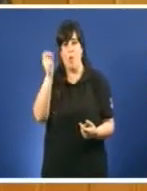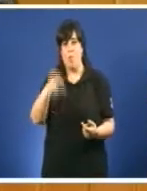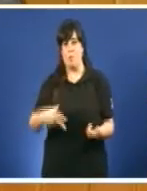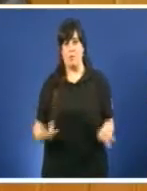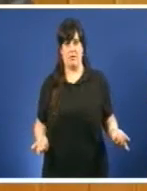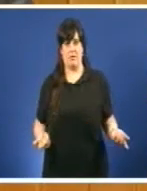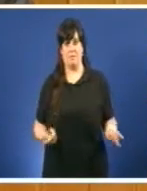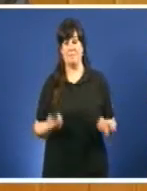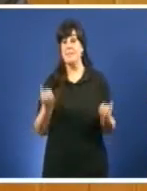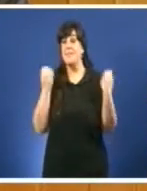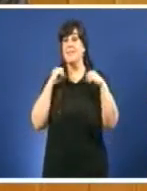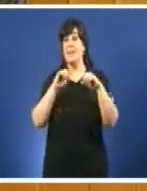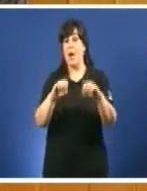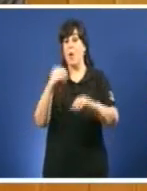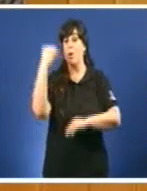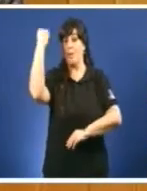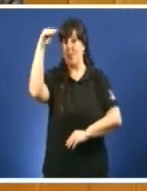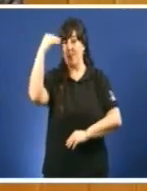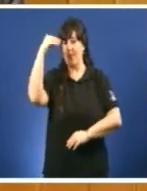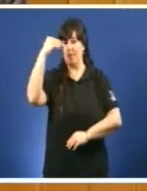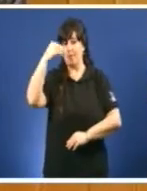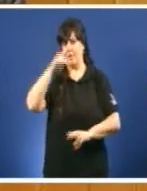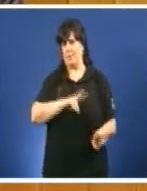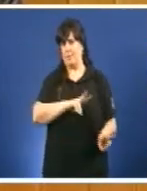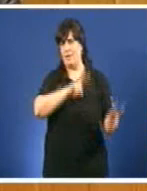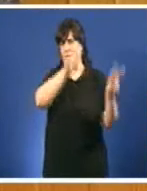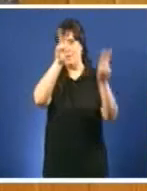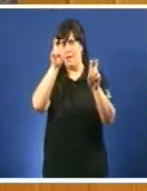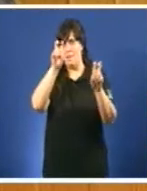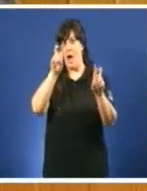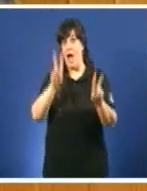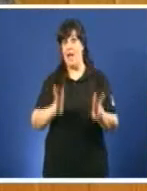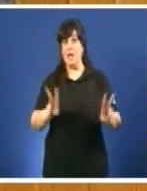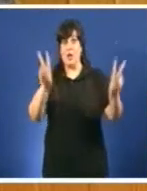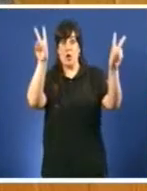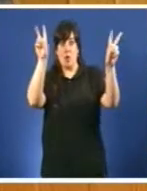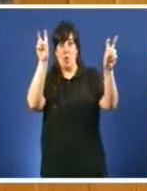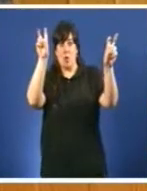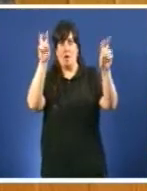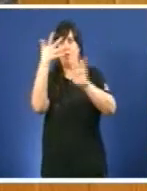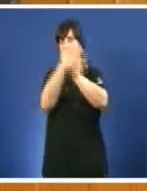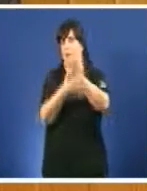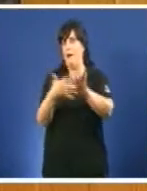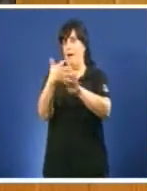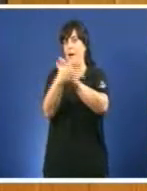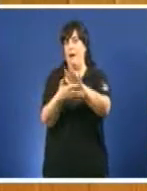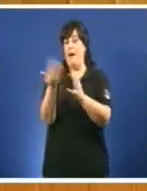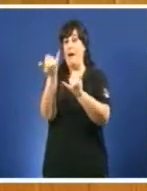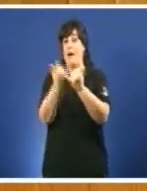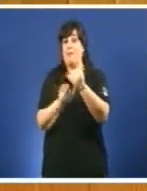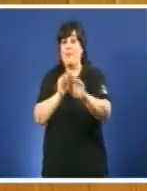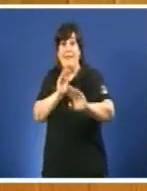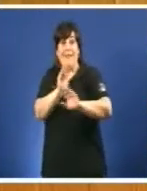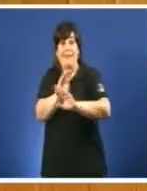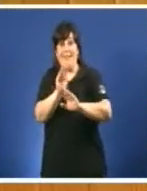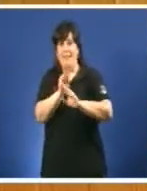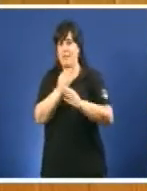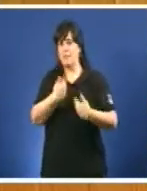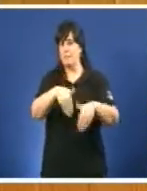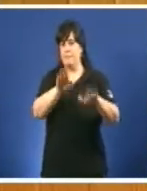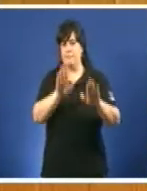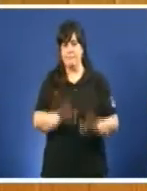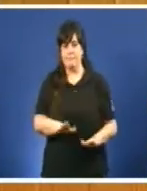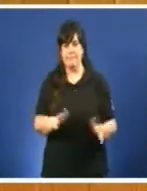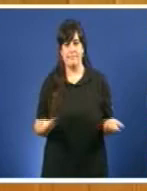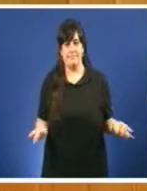encha a boca falando de innovación, as dotacións para I+D+I permanecen estancadas. E